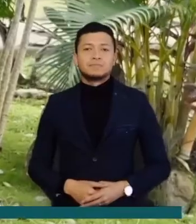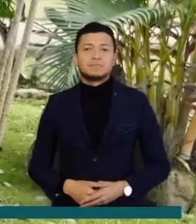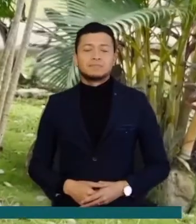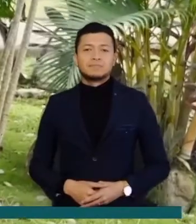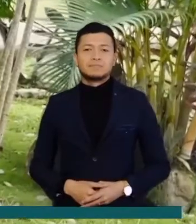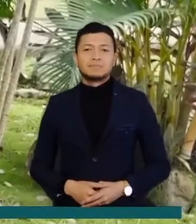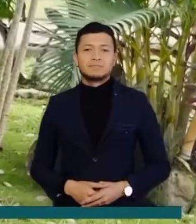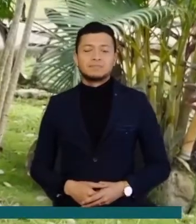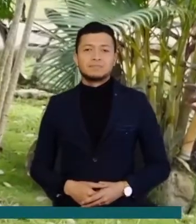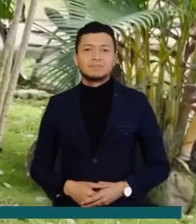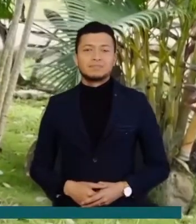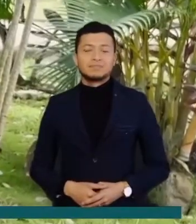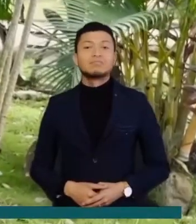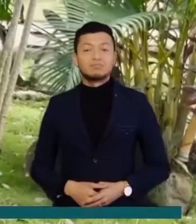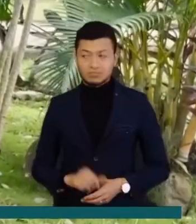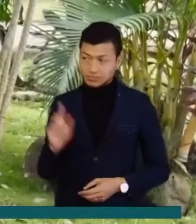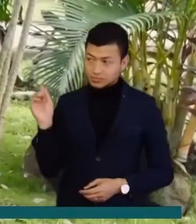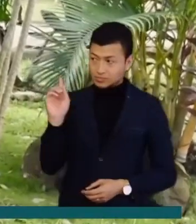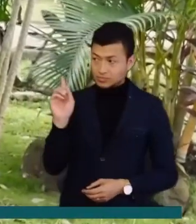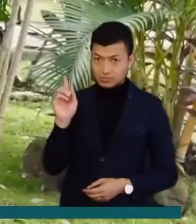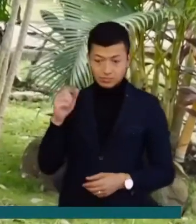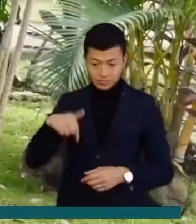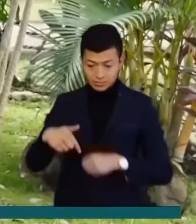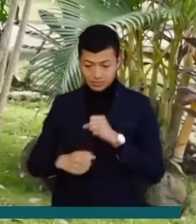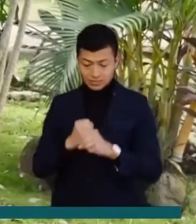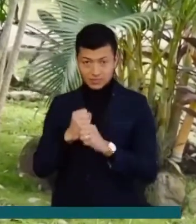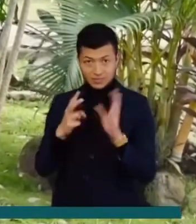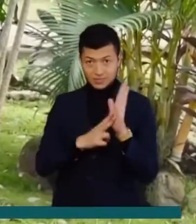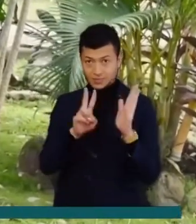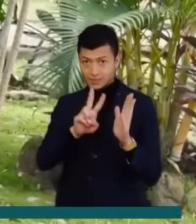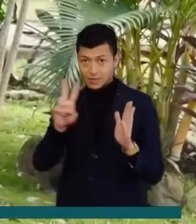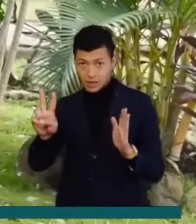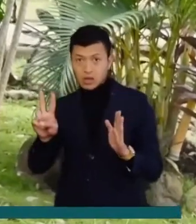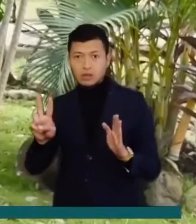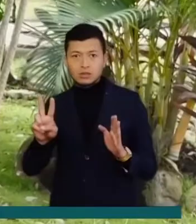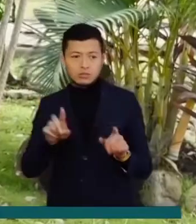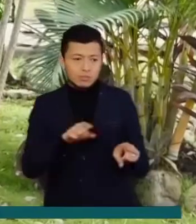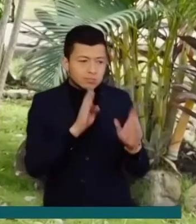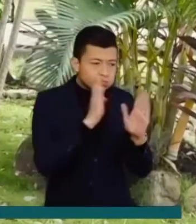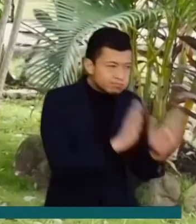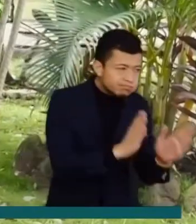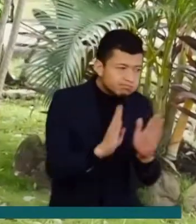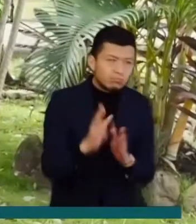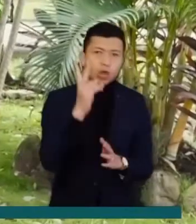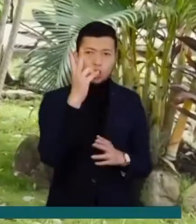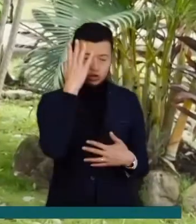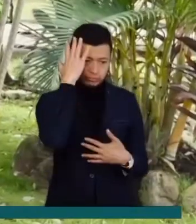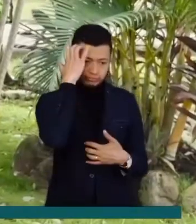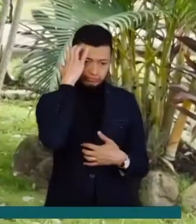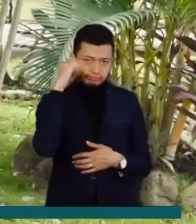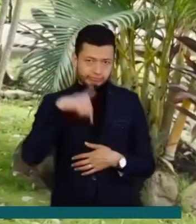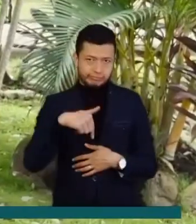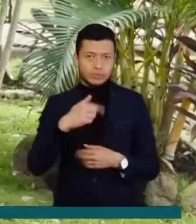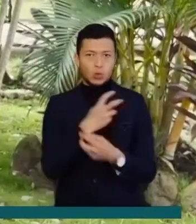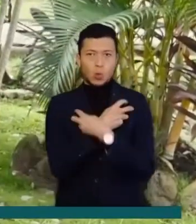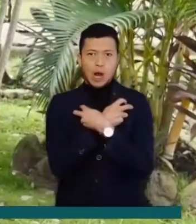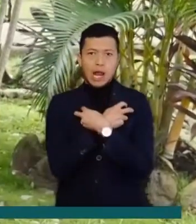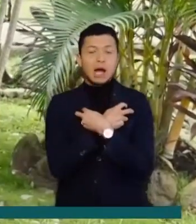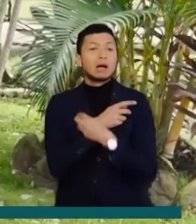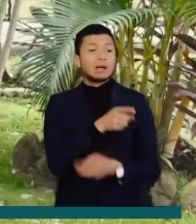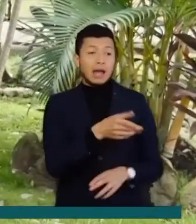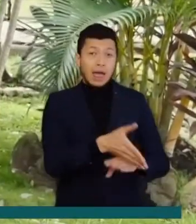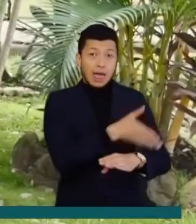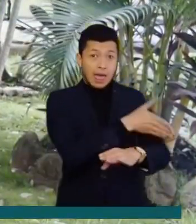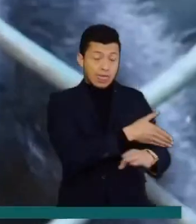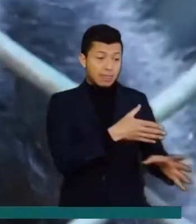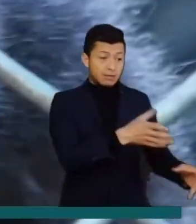en lo ocurrido del 2022 en el departamento del huila han sido atendidos dos ejemplares de primates rescatados los cuales fueron víctimas del tráfico